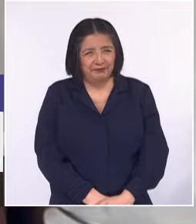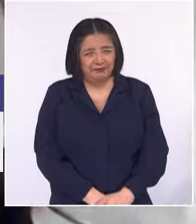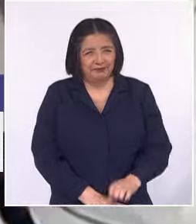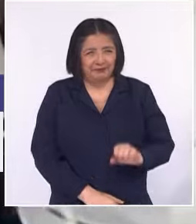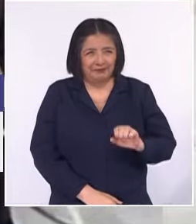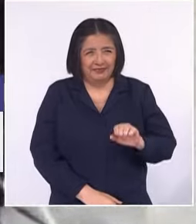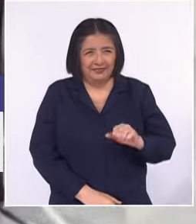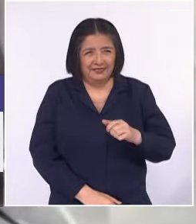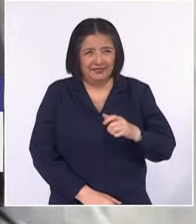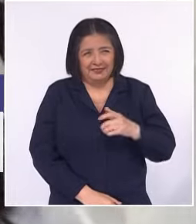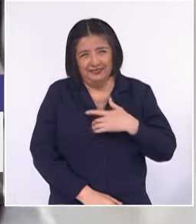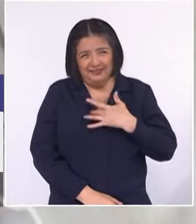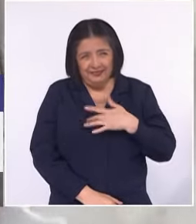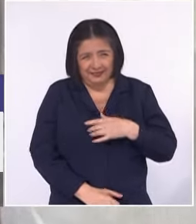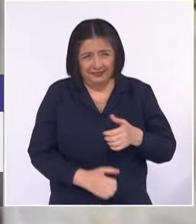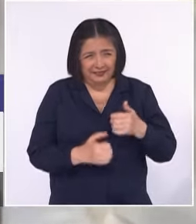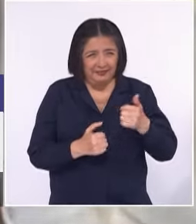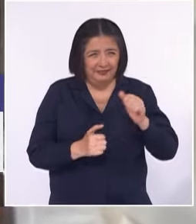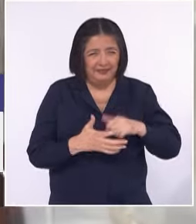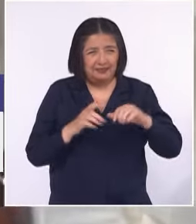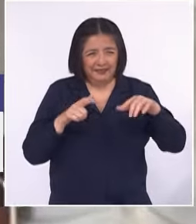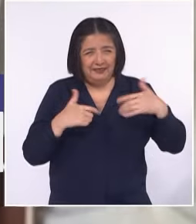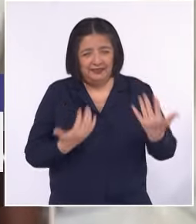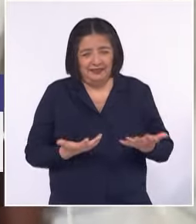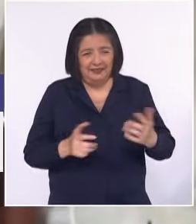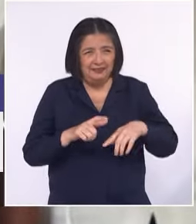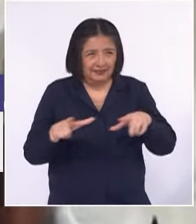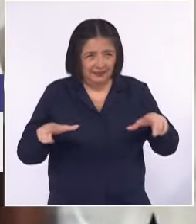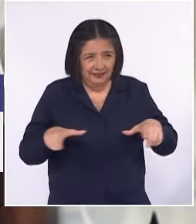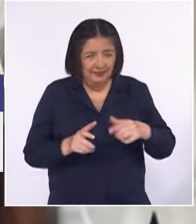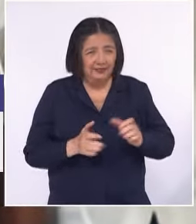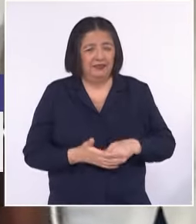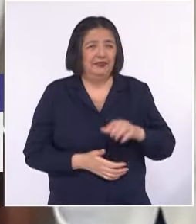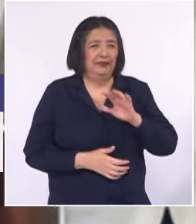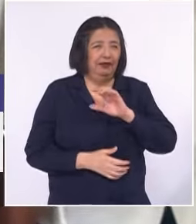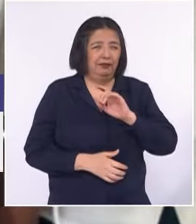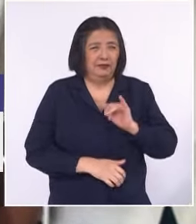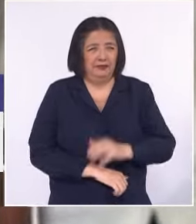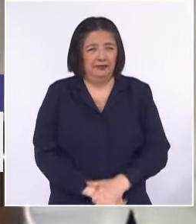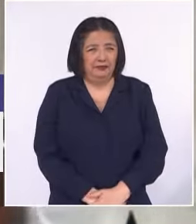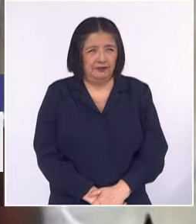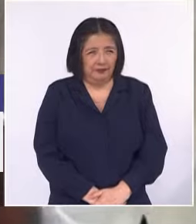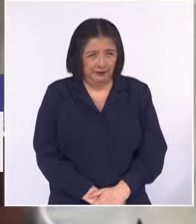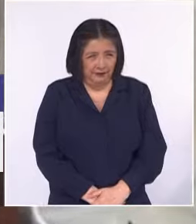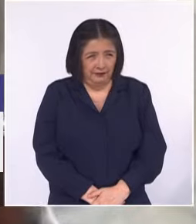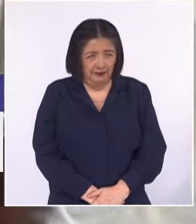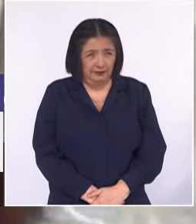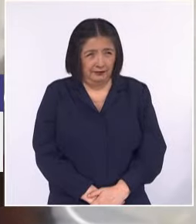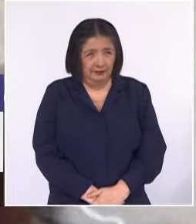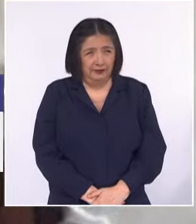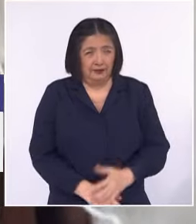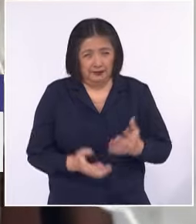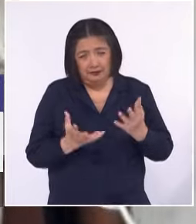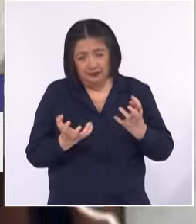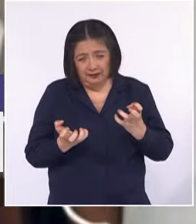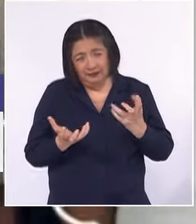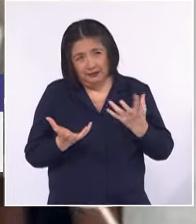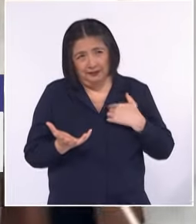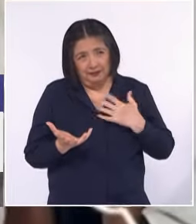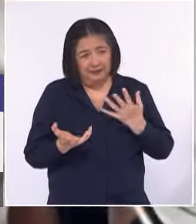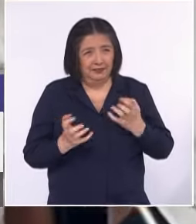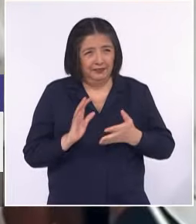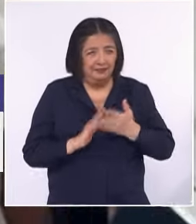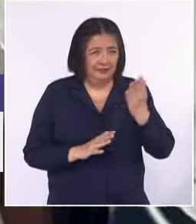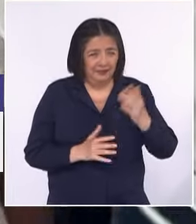Se siente bueno estar aquí en Caballococha, ¿verdad? De serio, también yo iba allá en el libro, pero